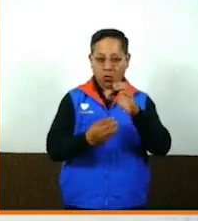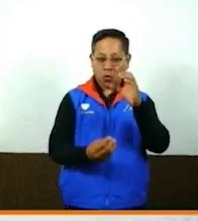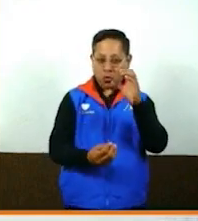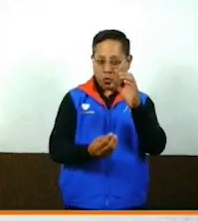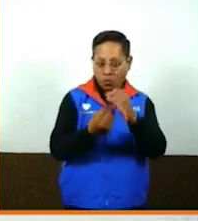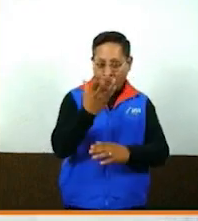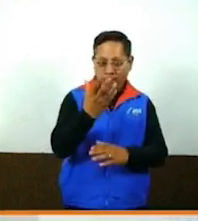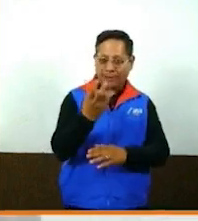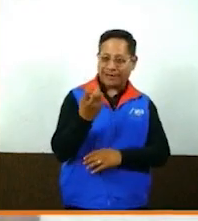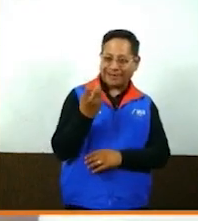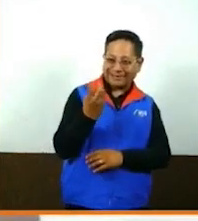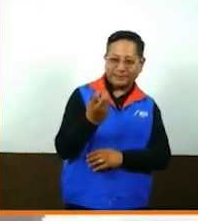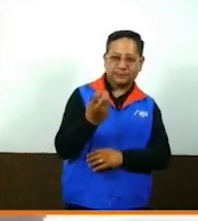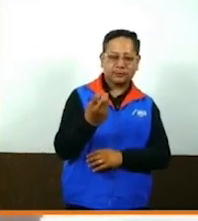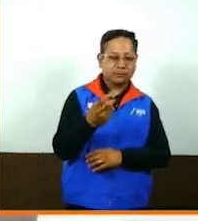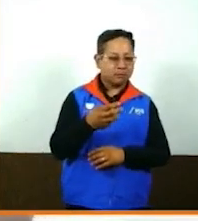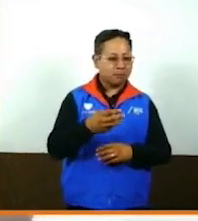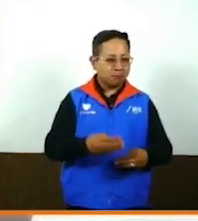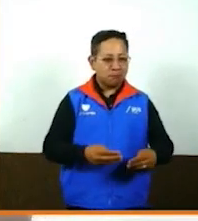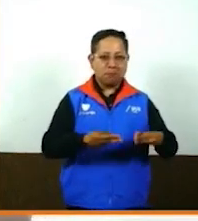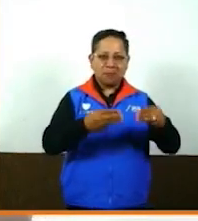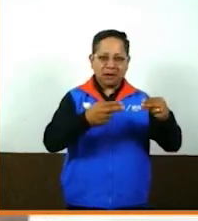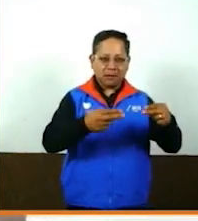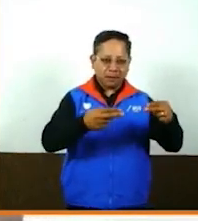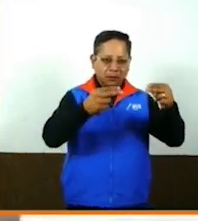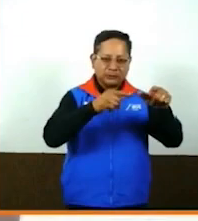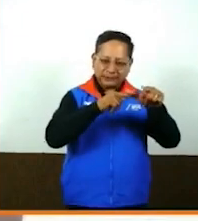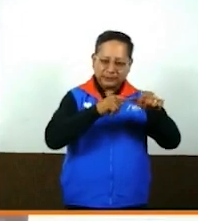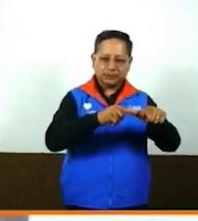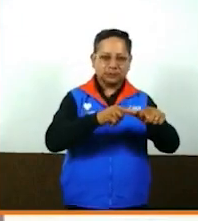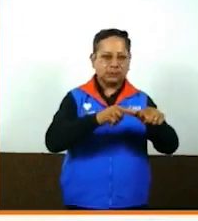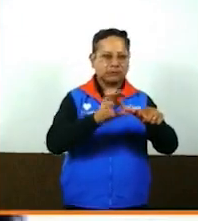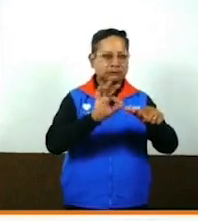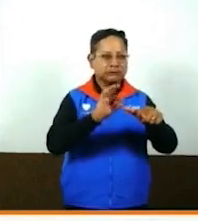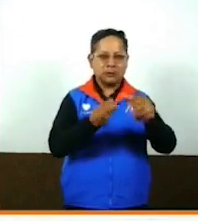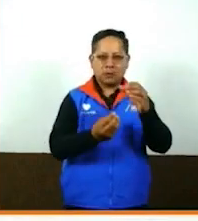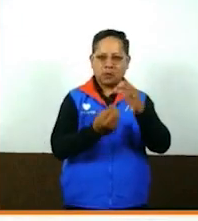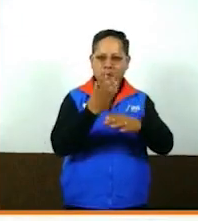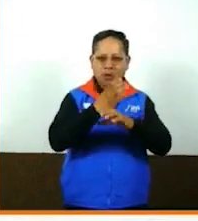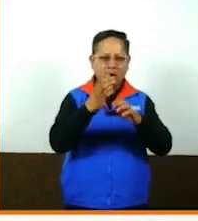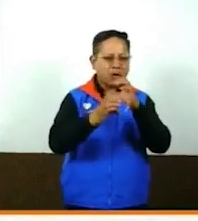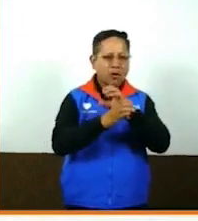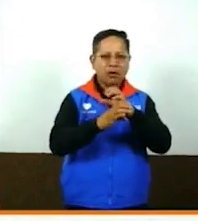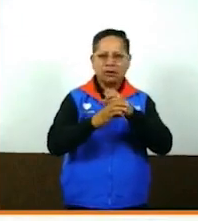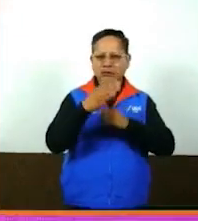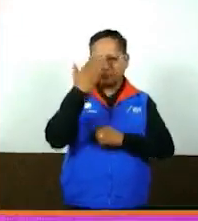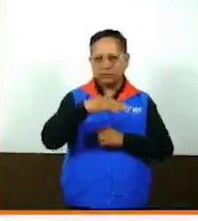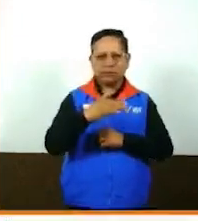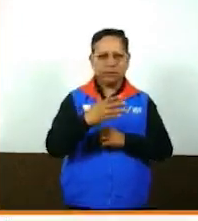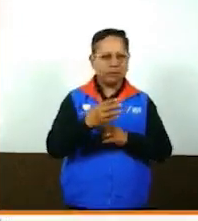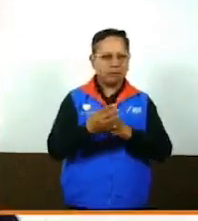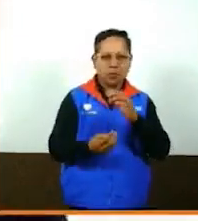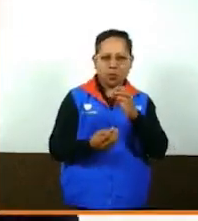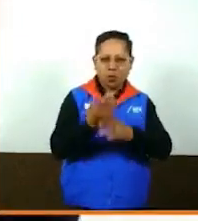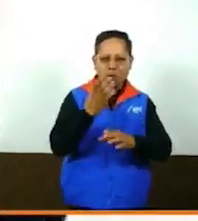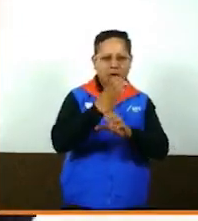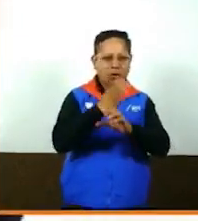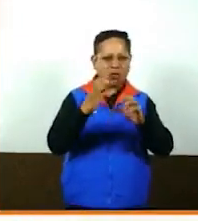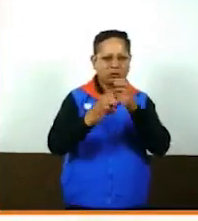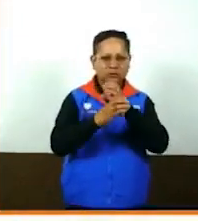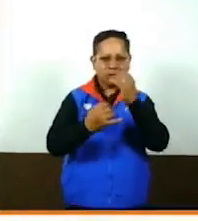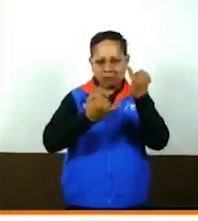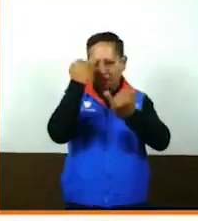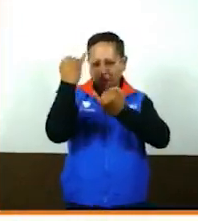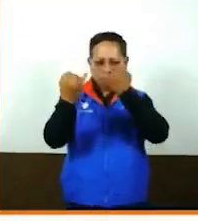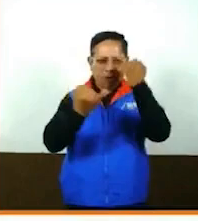permanecer en el mercado. O sea que cuando no hay innovación... Oye, hay un libro que se llama Innovar o Morir. Así es. ¿Alguien lo ha